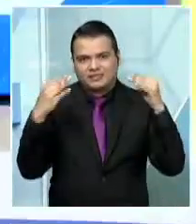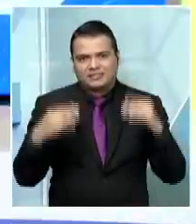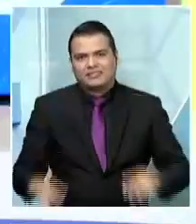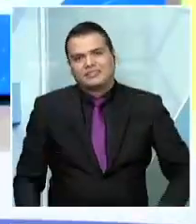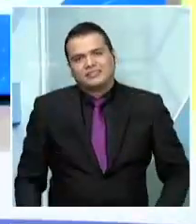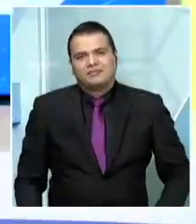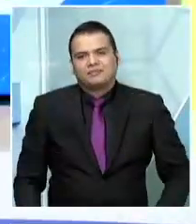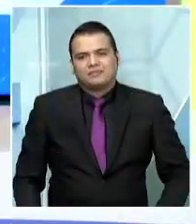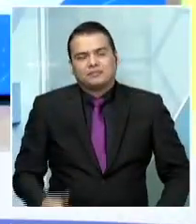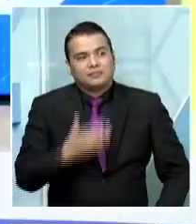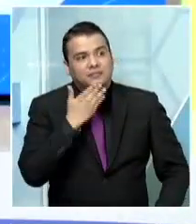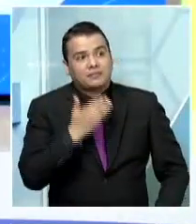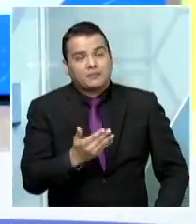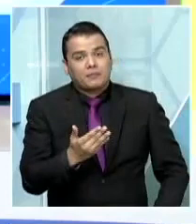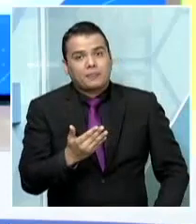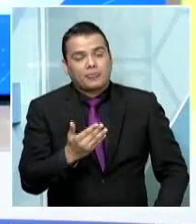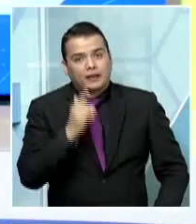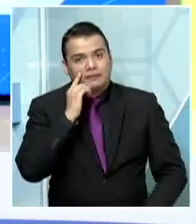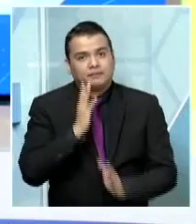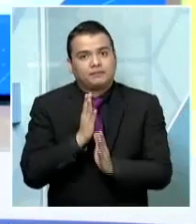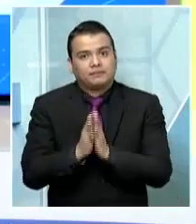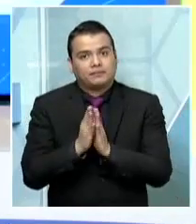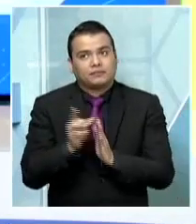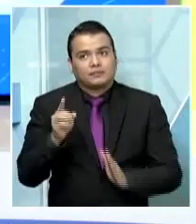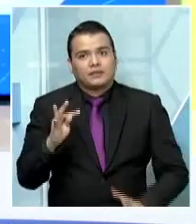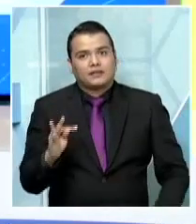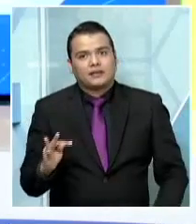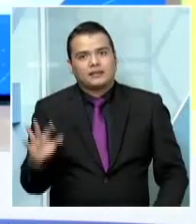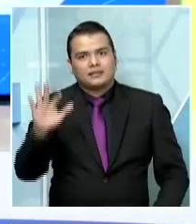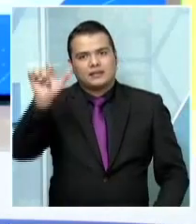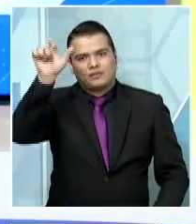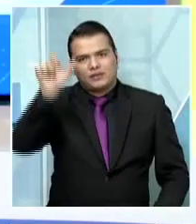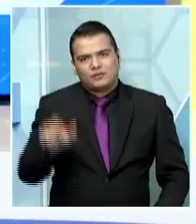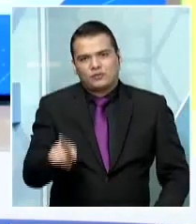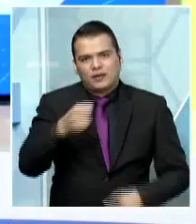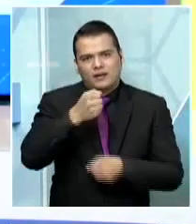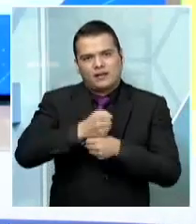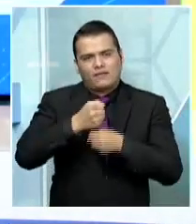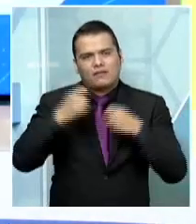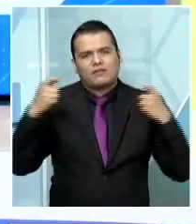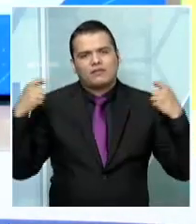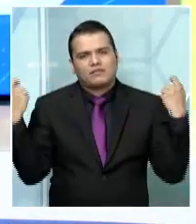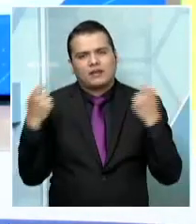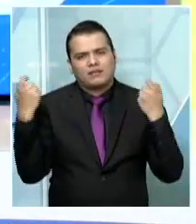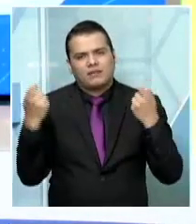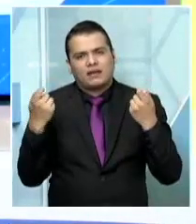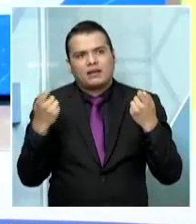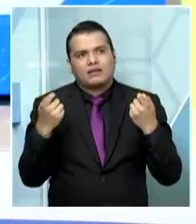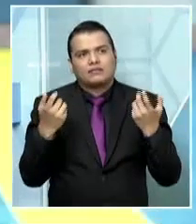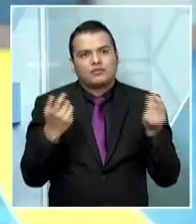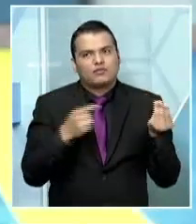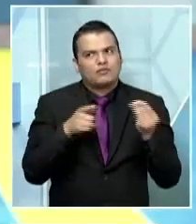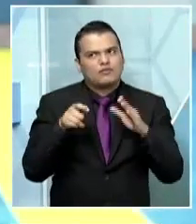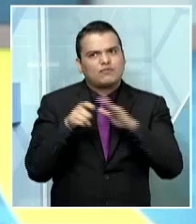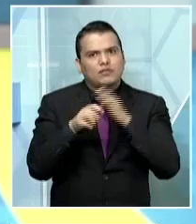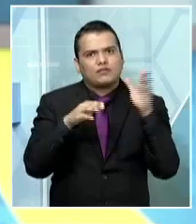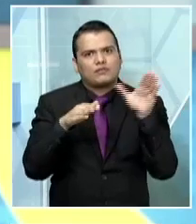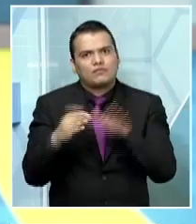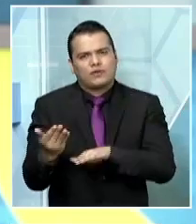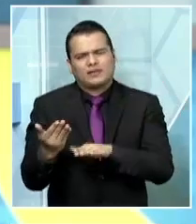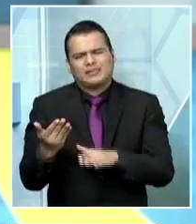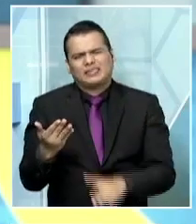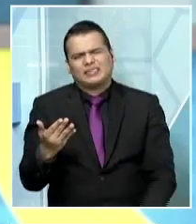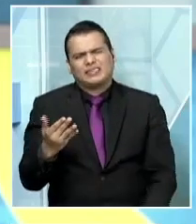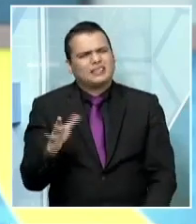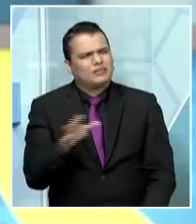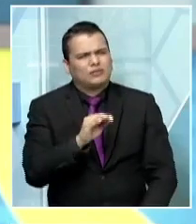Colombia. Gracias, Jairo, por la información. Y el crimen de un reconocido comerciante en Terrón, Colorado, provocó el rechazo de la comunidad. Las autoridades